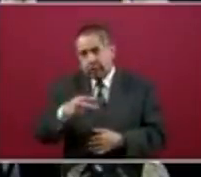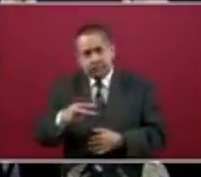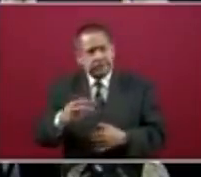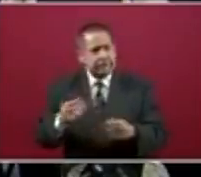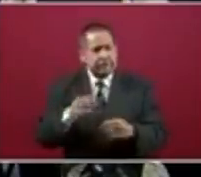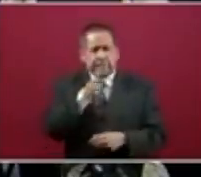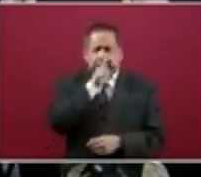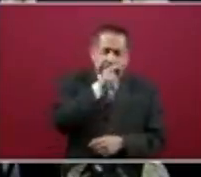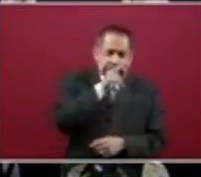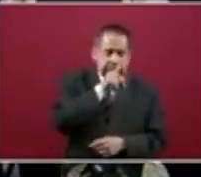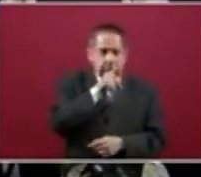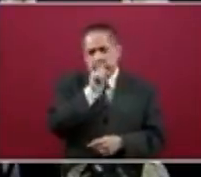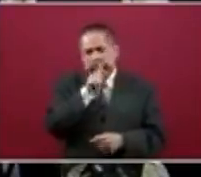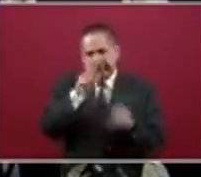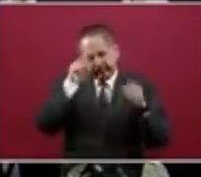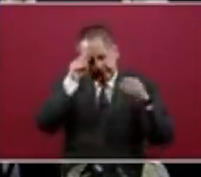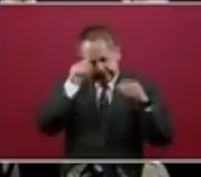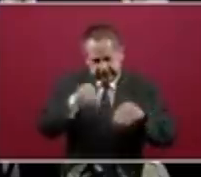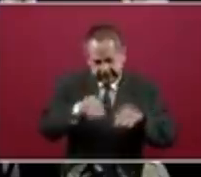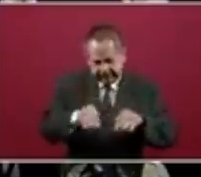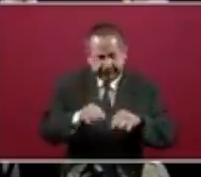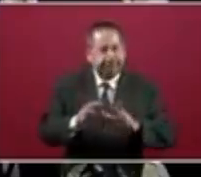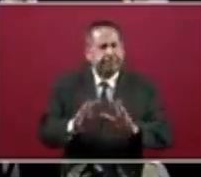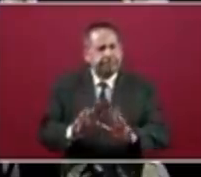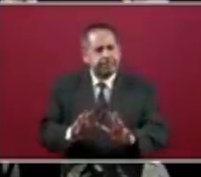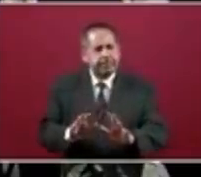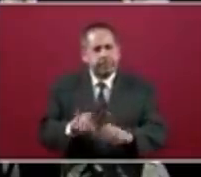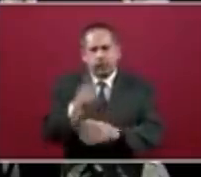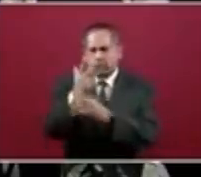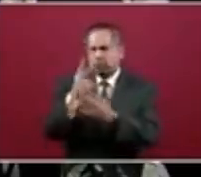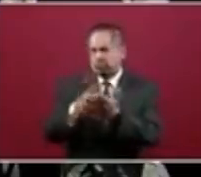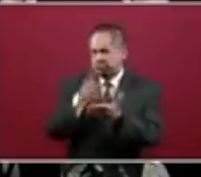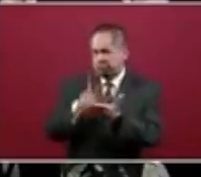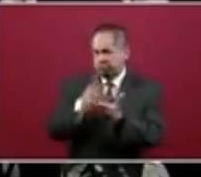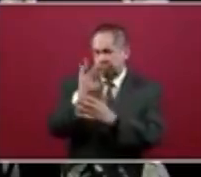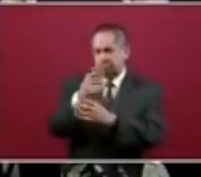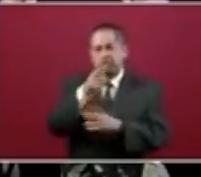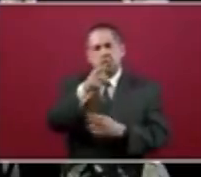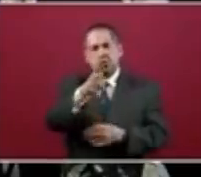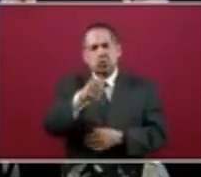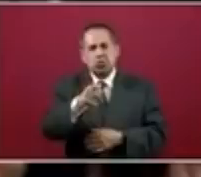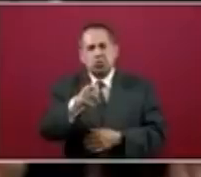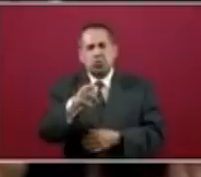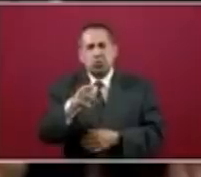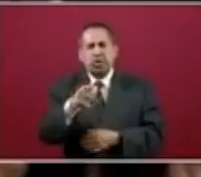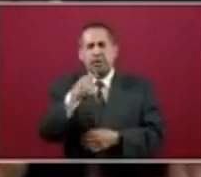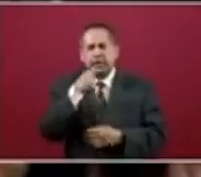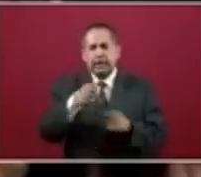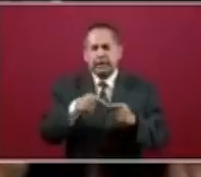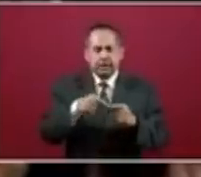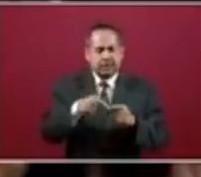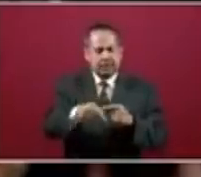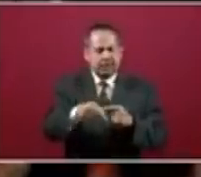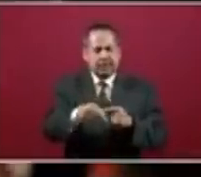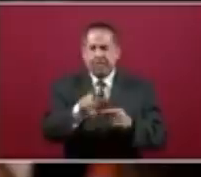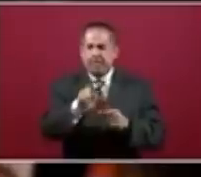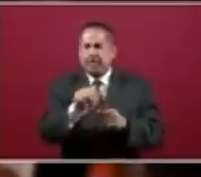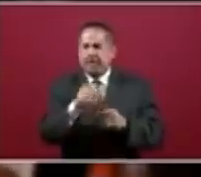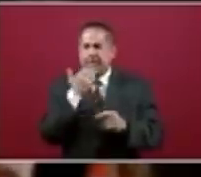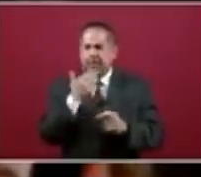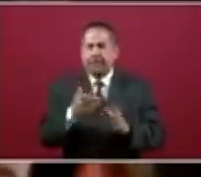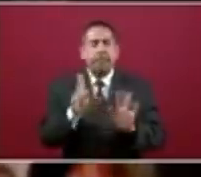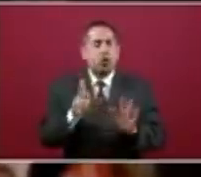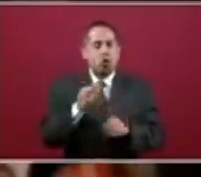y ocupados también, y esto más que nada lo ha dicho usted muchas veces, que va a terminar, que está bien, pero aquí